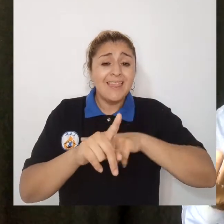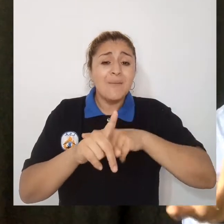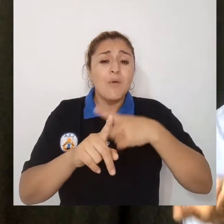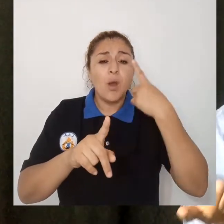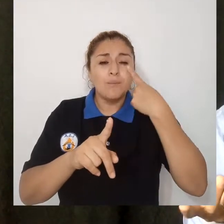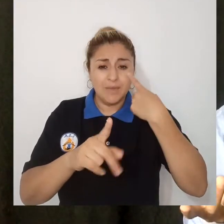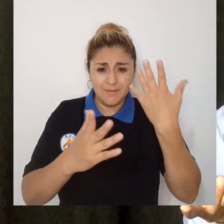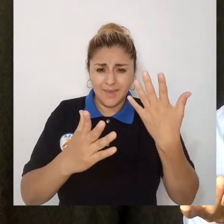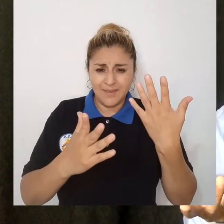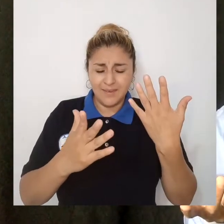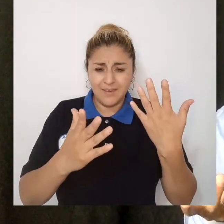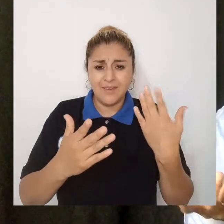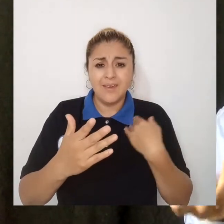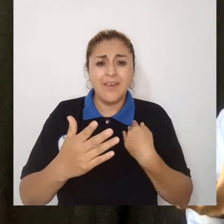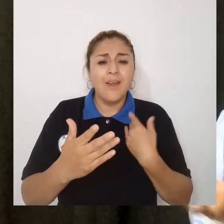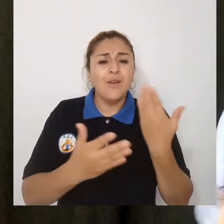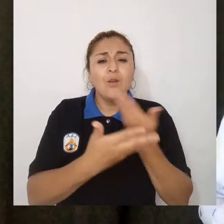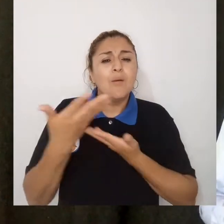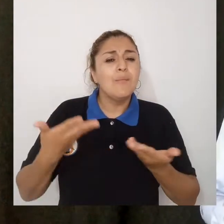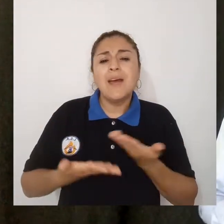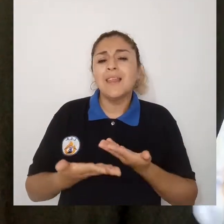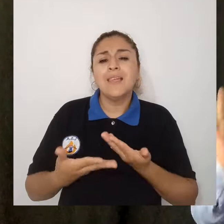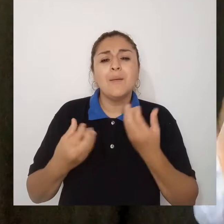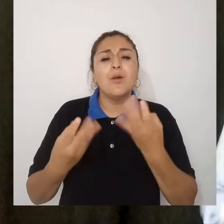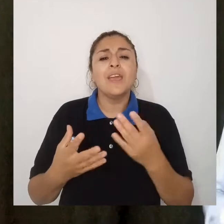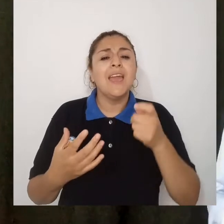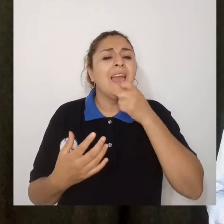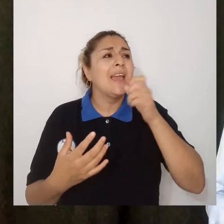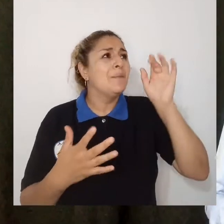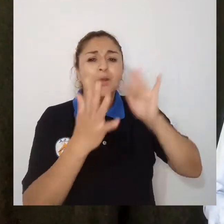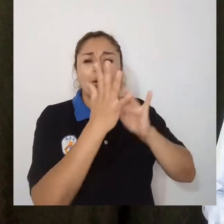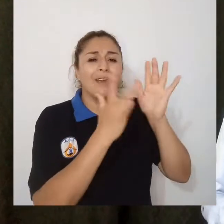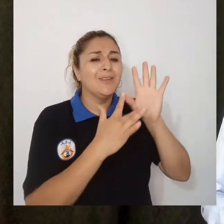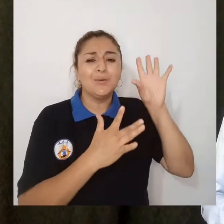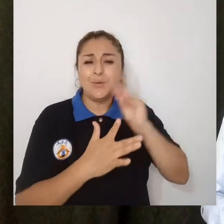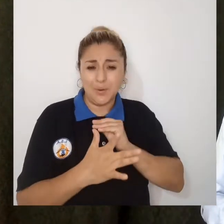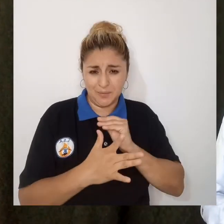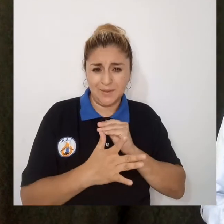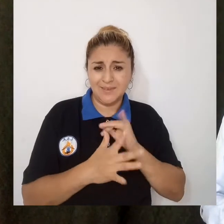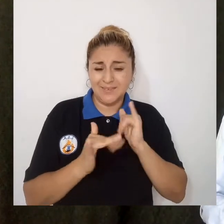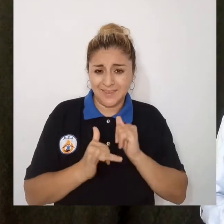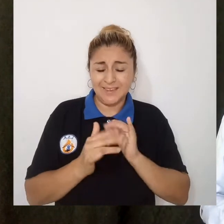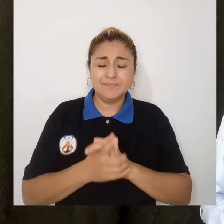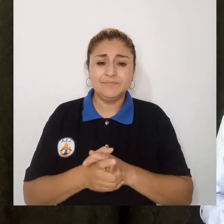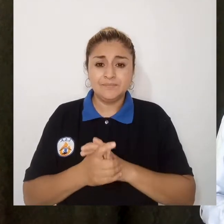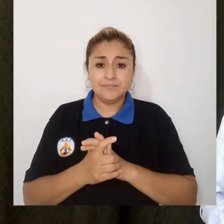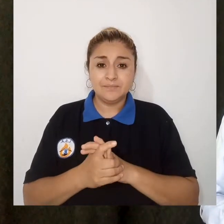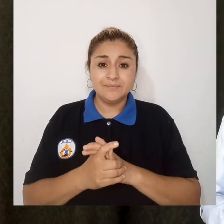a la vida de cristo y de esta doctrina hermosa de los apóstoles